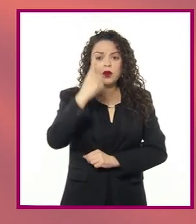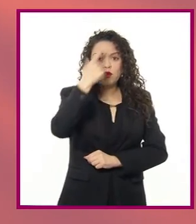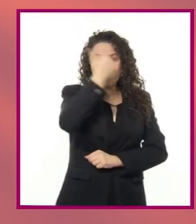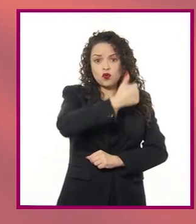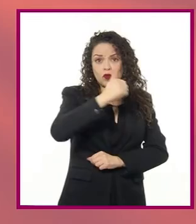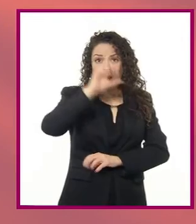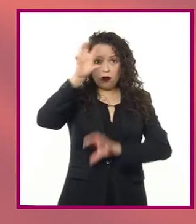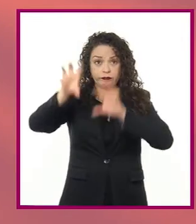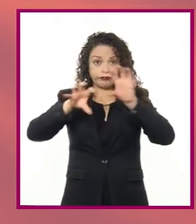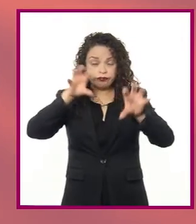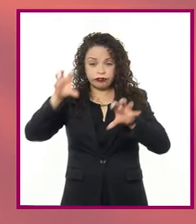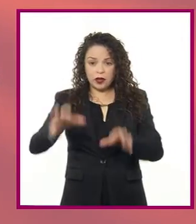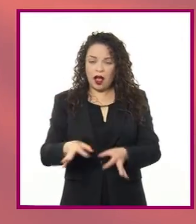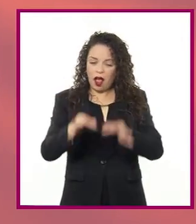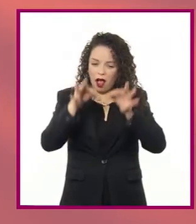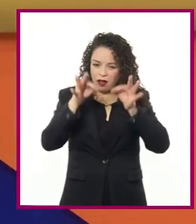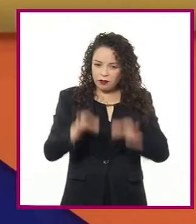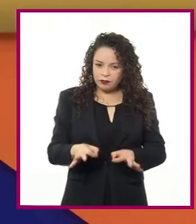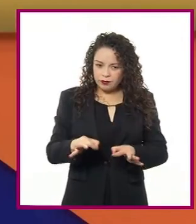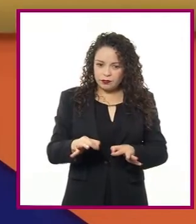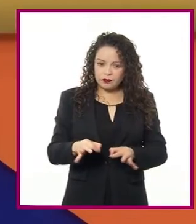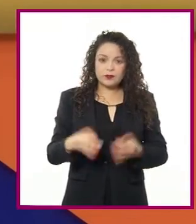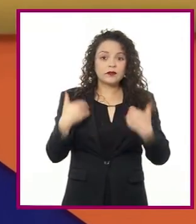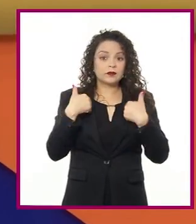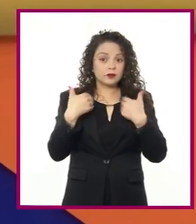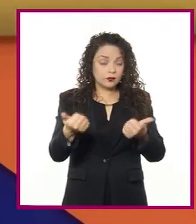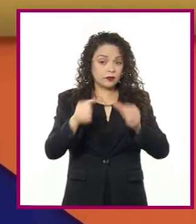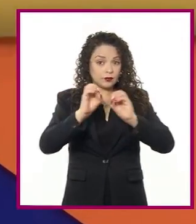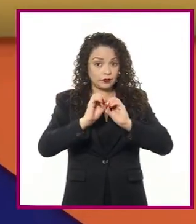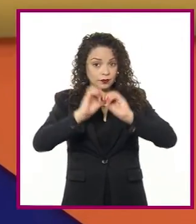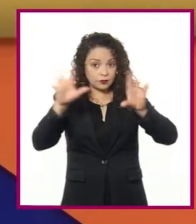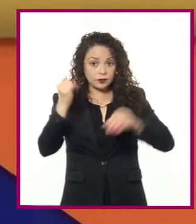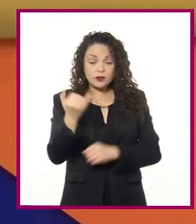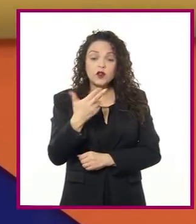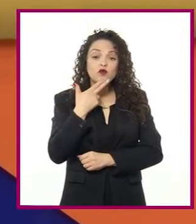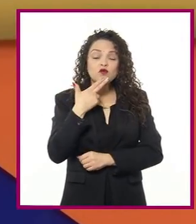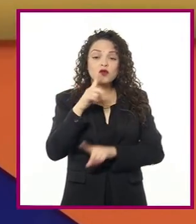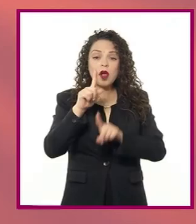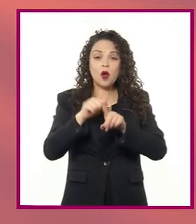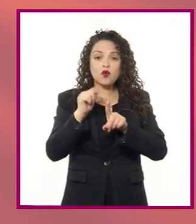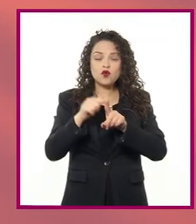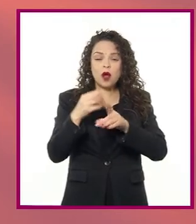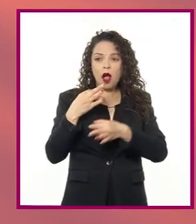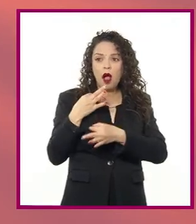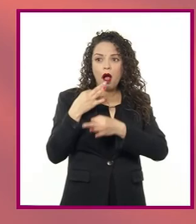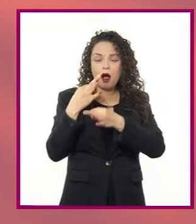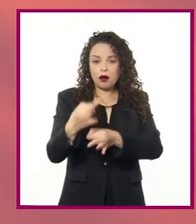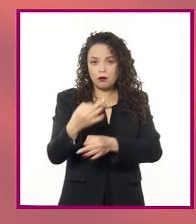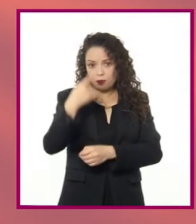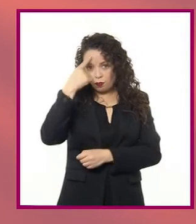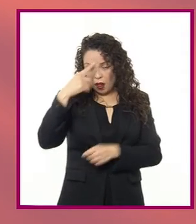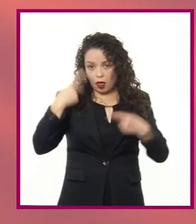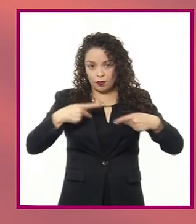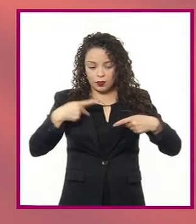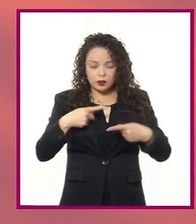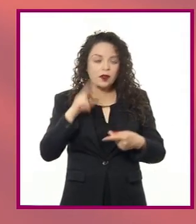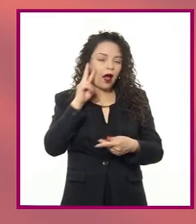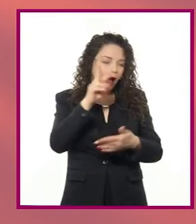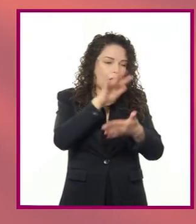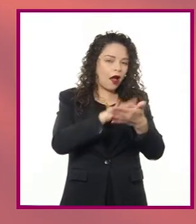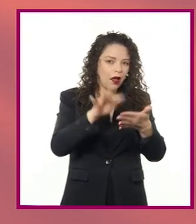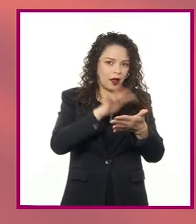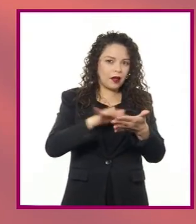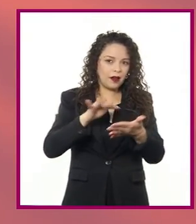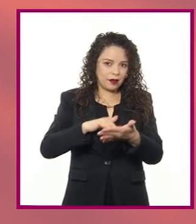las dimensiones correctas, sea claro y utilice colores que sean atractivos para el lector, de modo